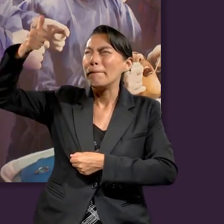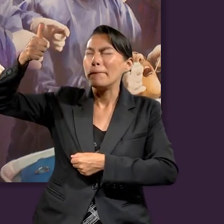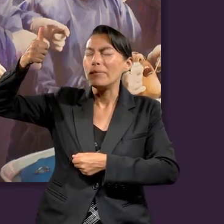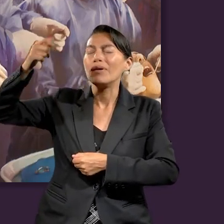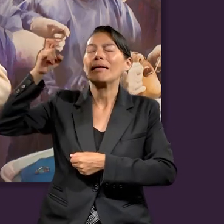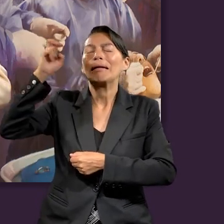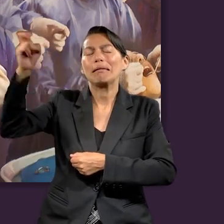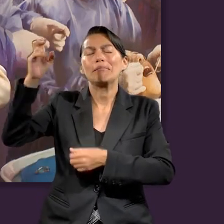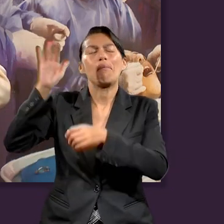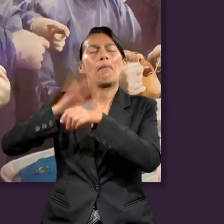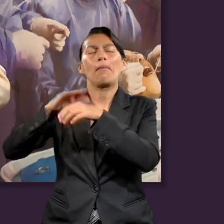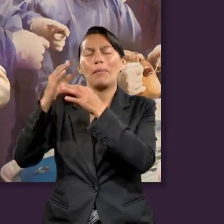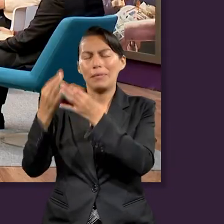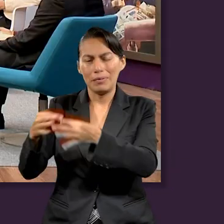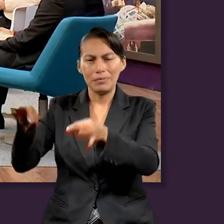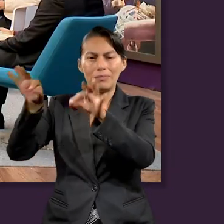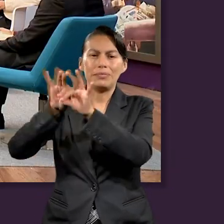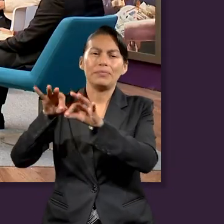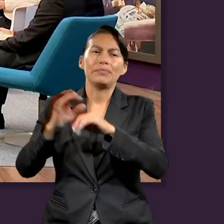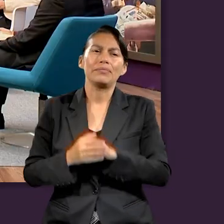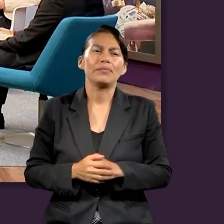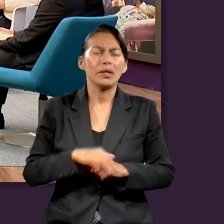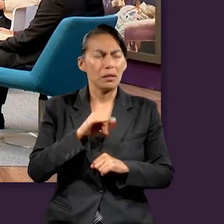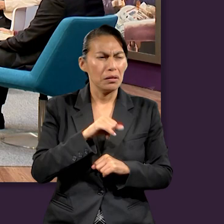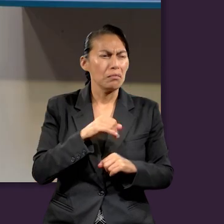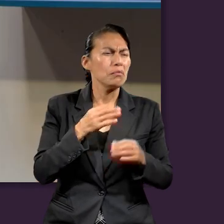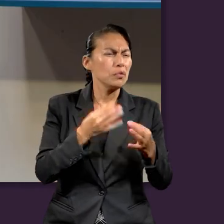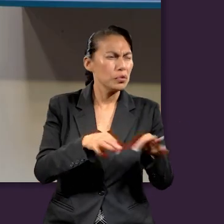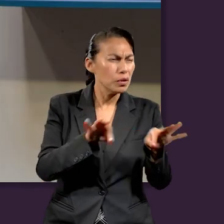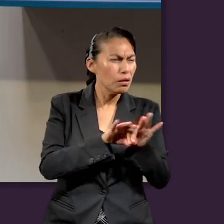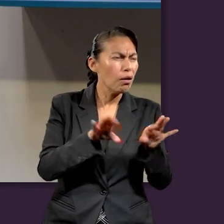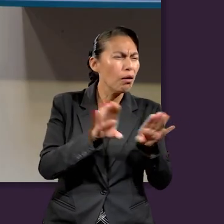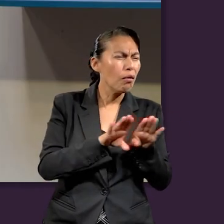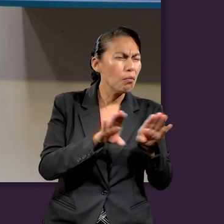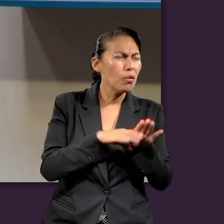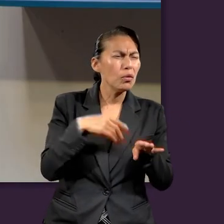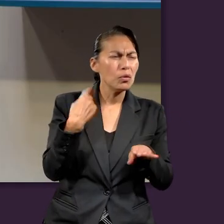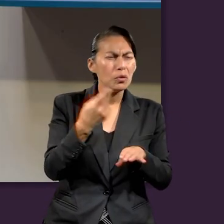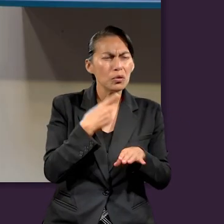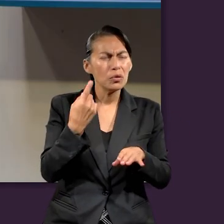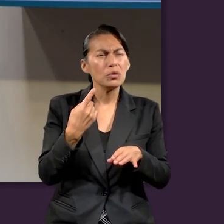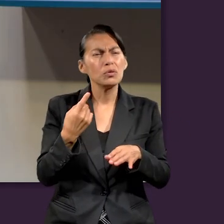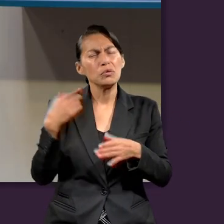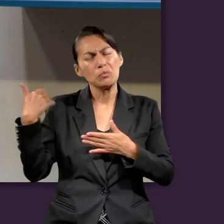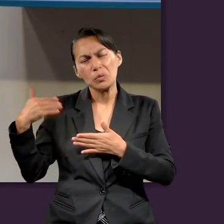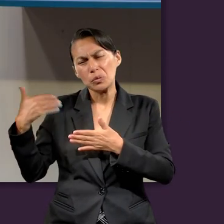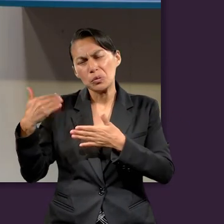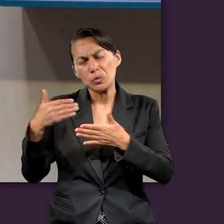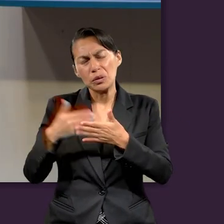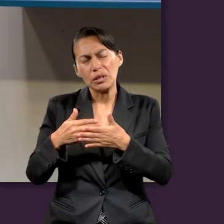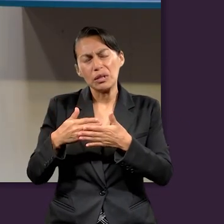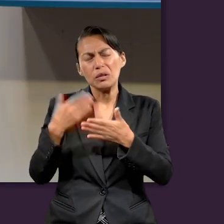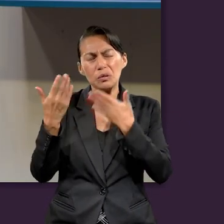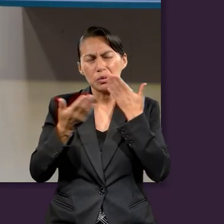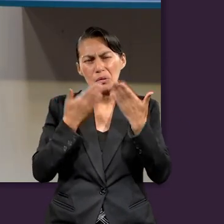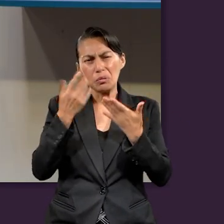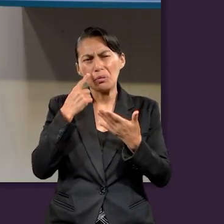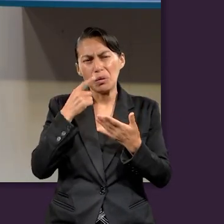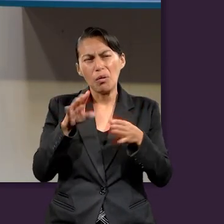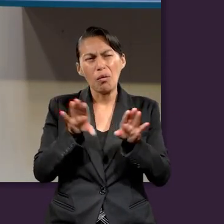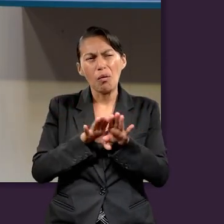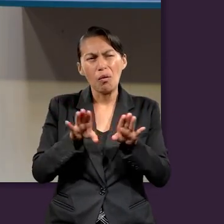primer lugar en mi vida. Es interesante porque cuando hablamos de la adoración, de lo que hemos visto esta semana,